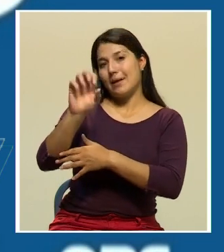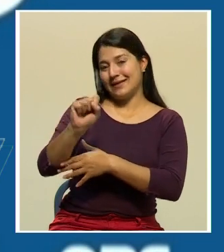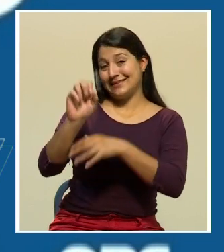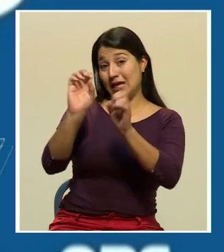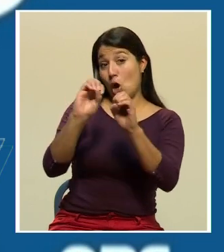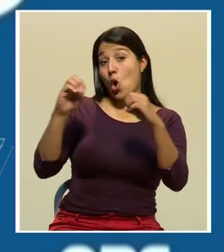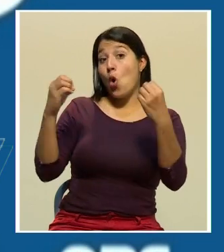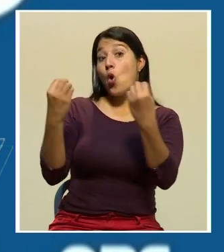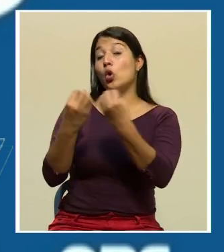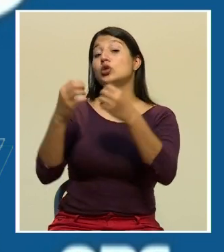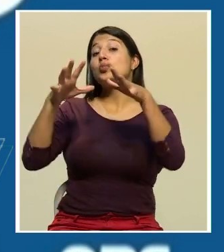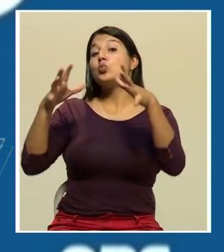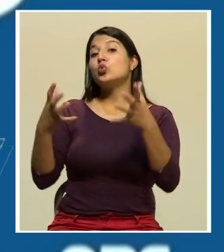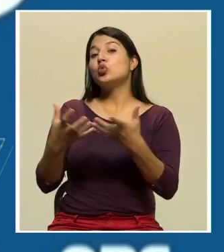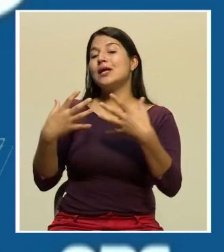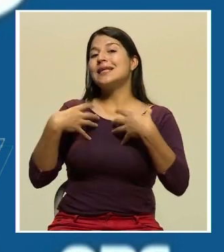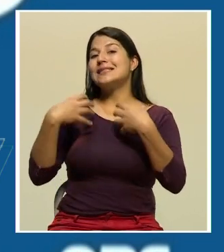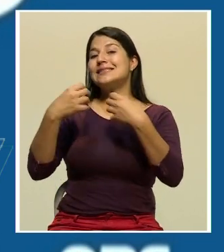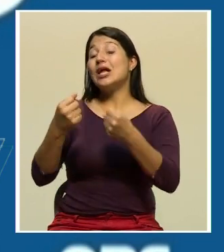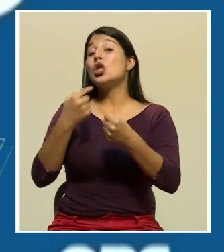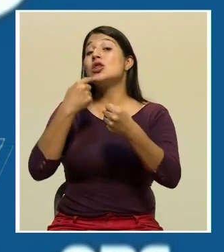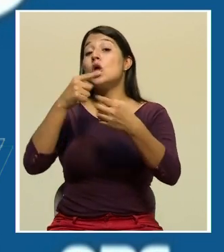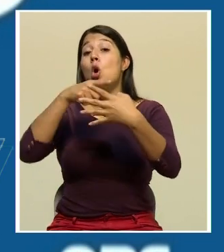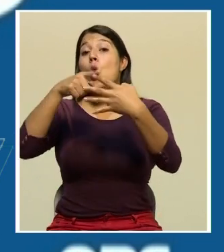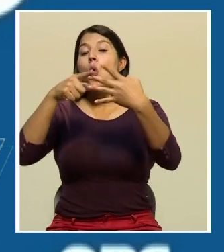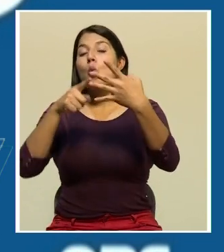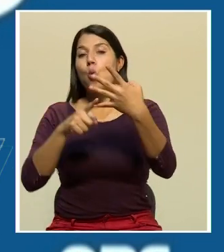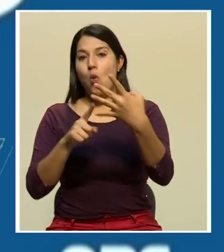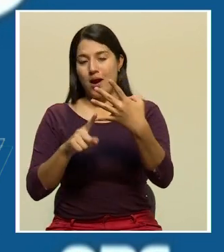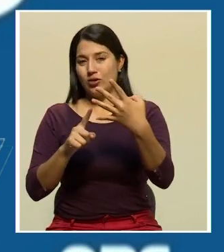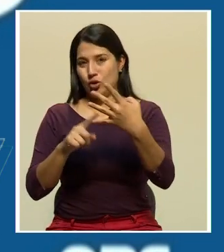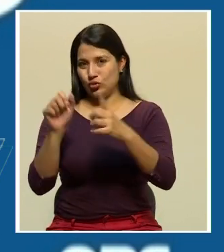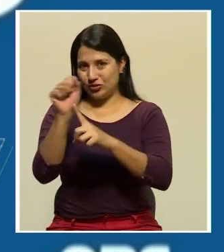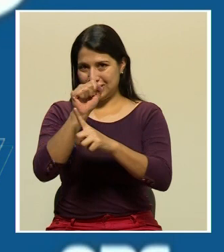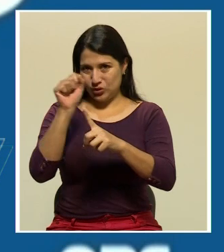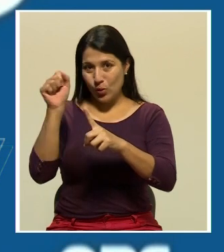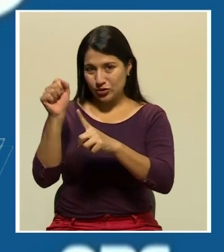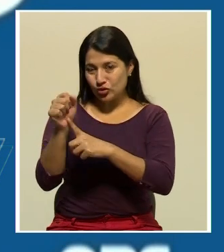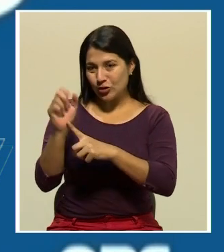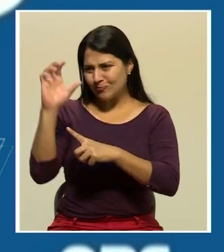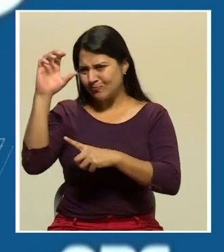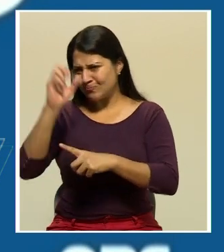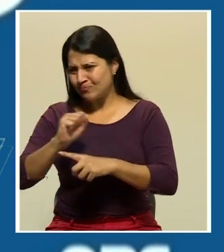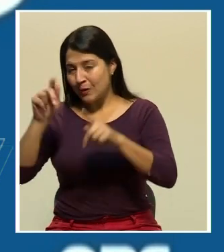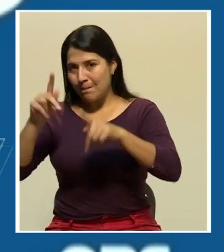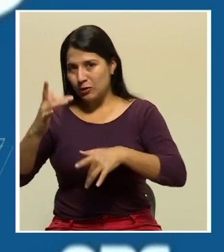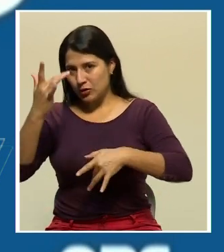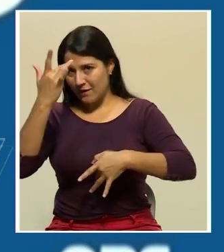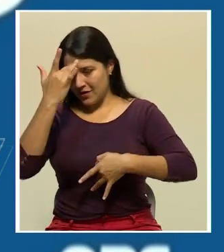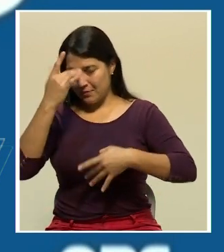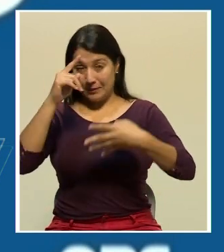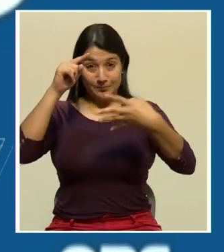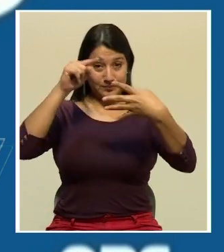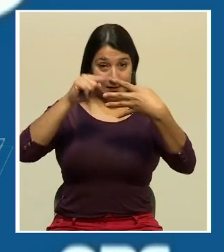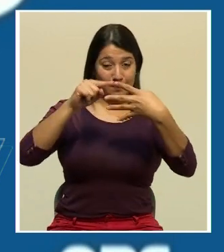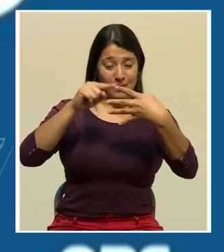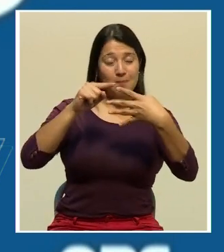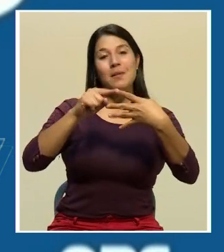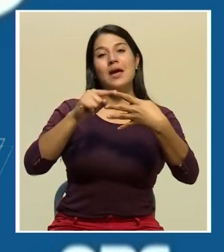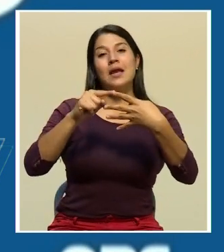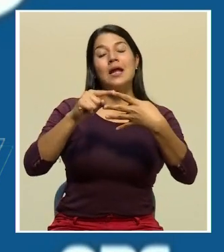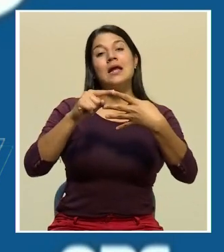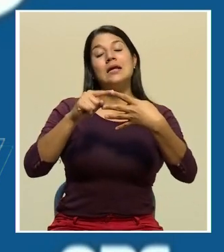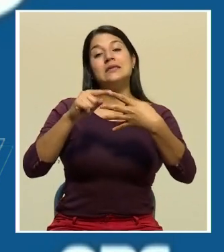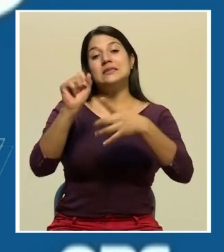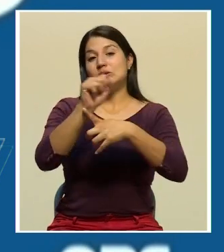4 escenarios de transmisión de infección por coronavirus, el COVID-19. Un escenario es el escenario